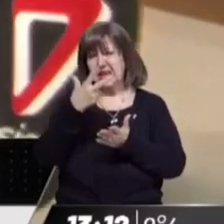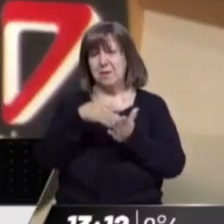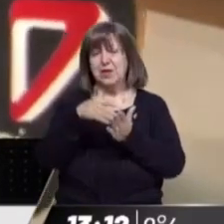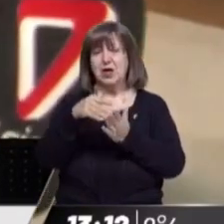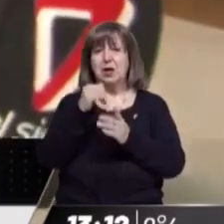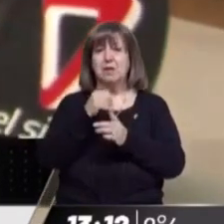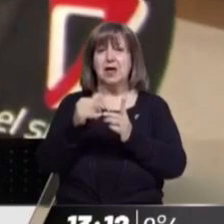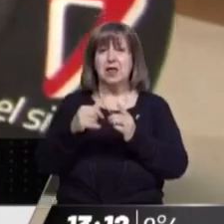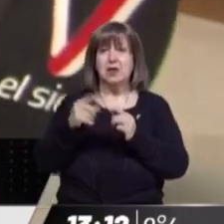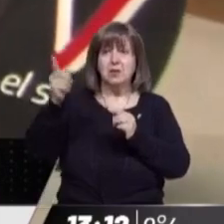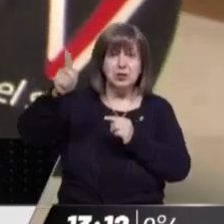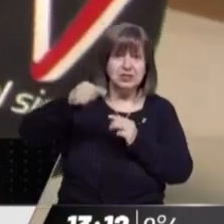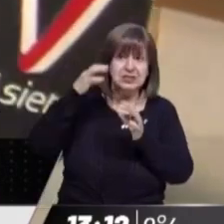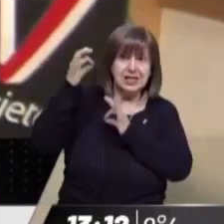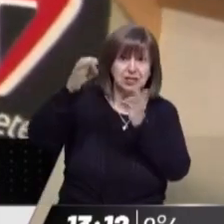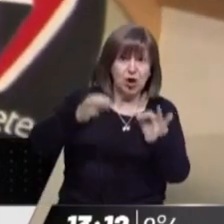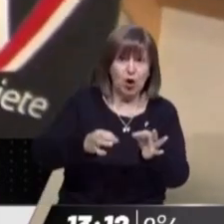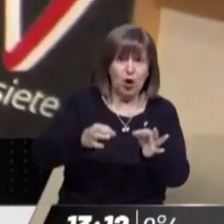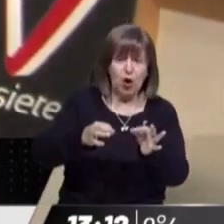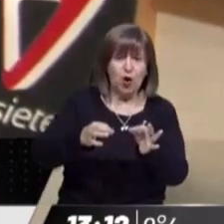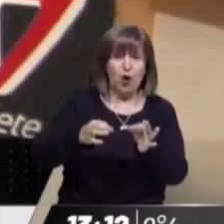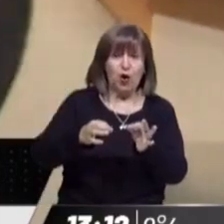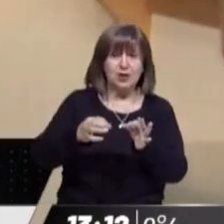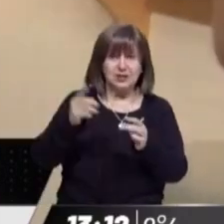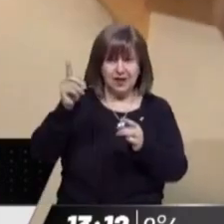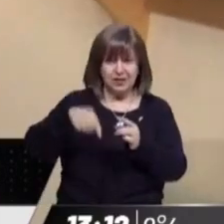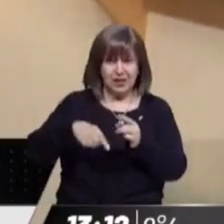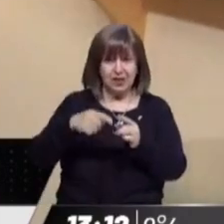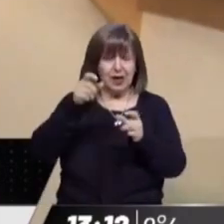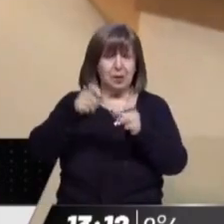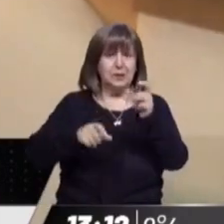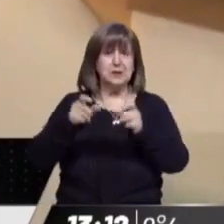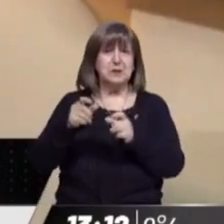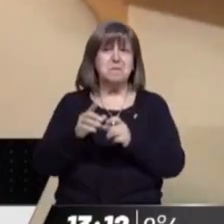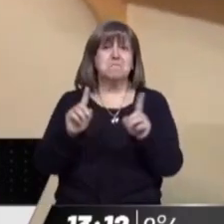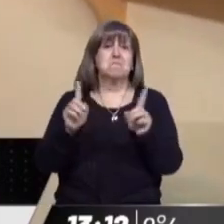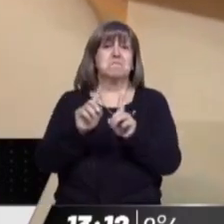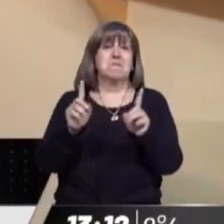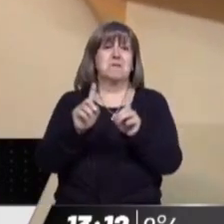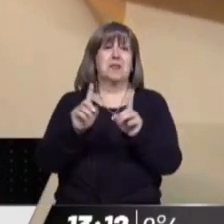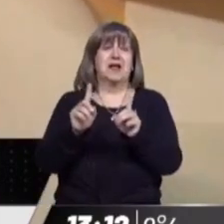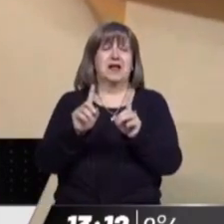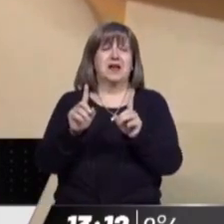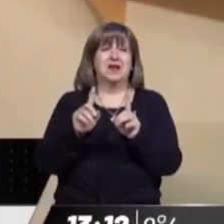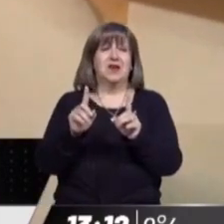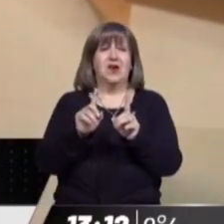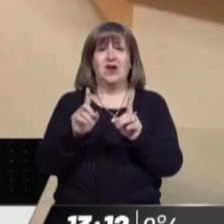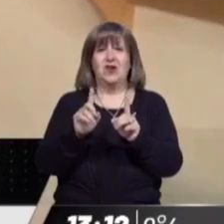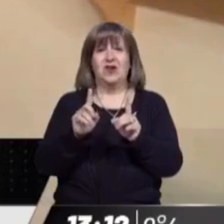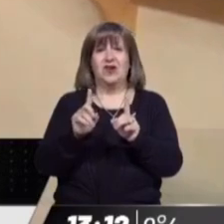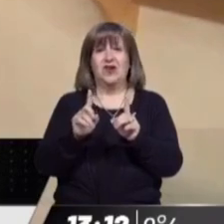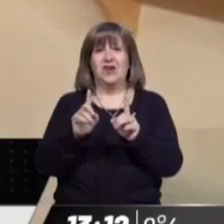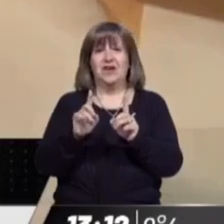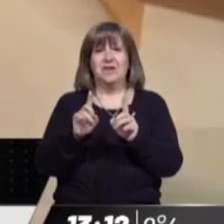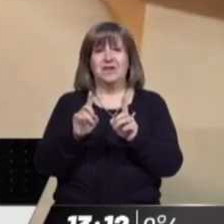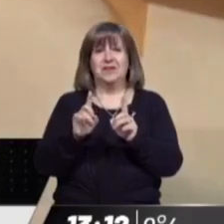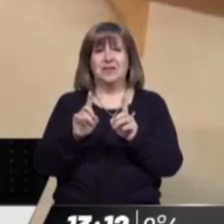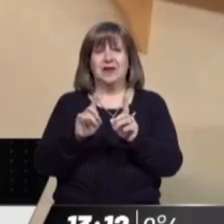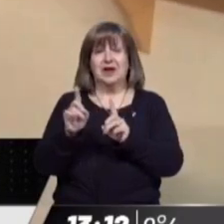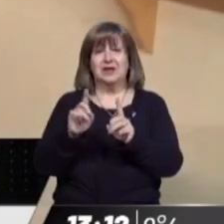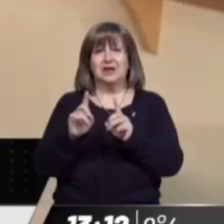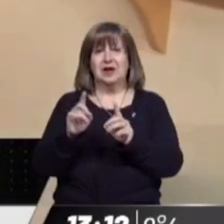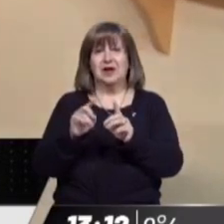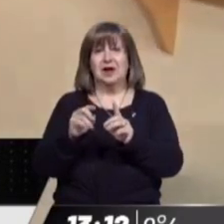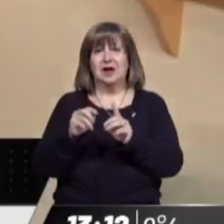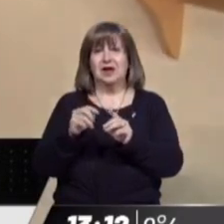¿Ha aparecido alguien diciendo, me parece que yo quiero controlar? No, sí, la poca gente que ha entrado, ahí nomás le